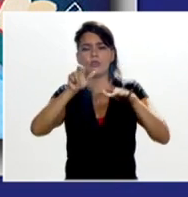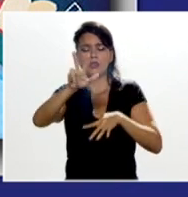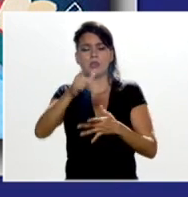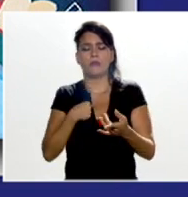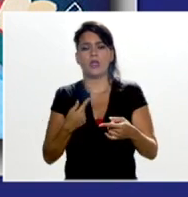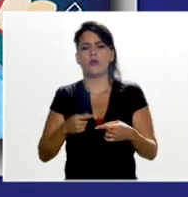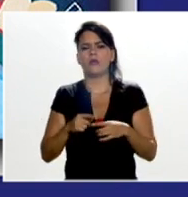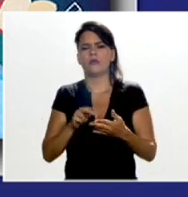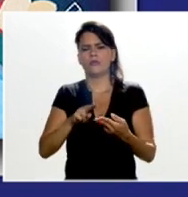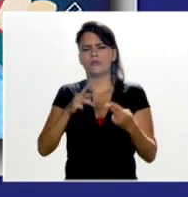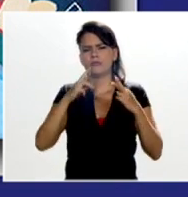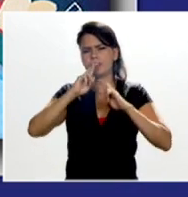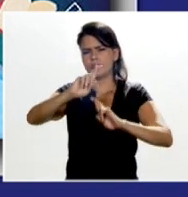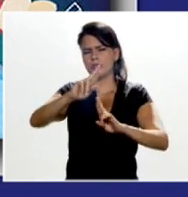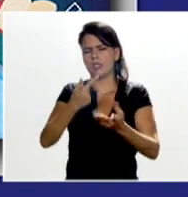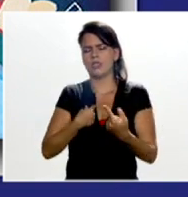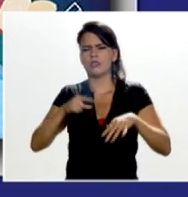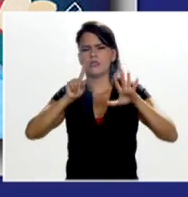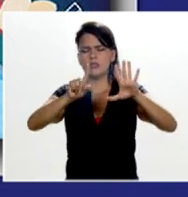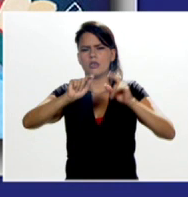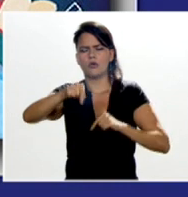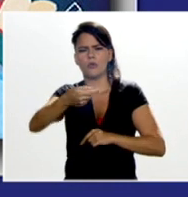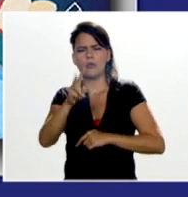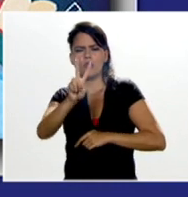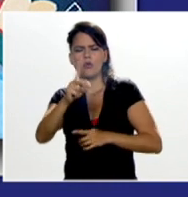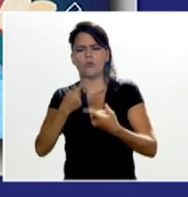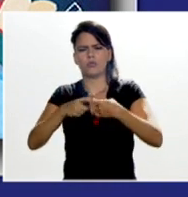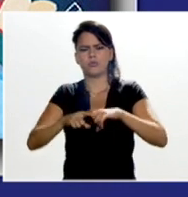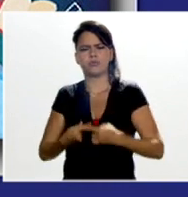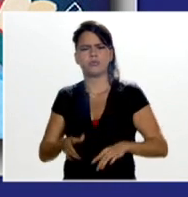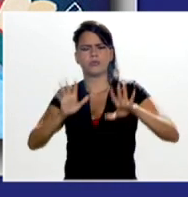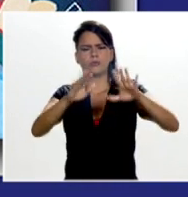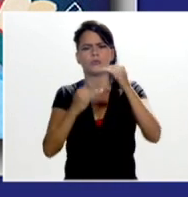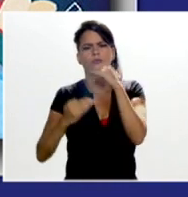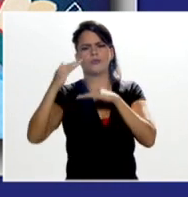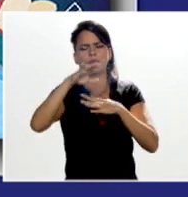respuesta definitiva de 6,2 por 10 a la 63.